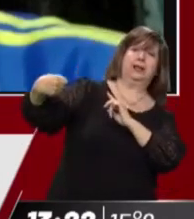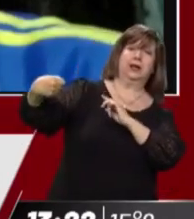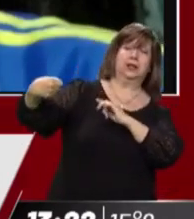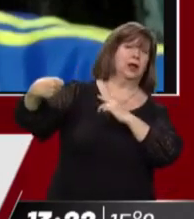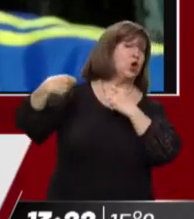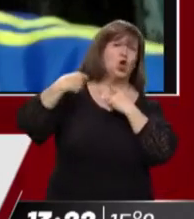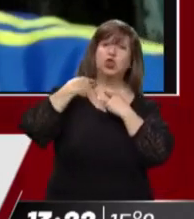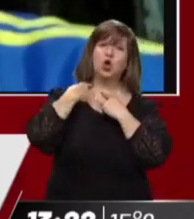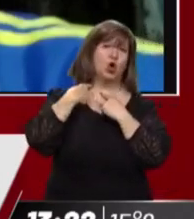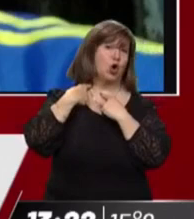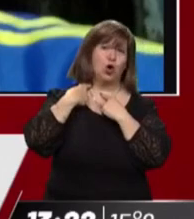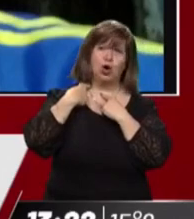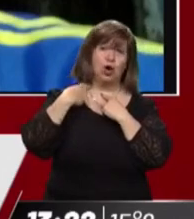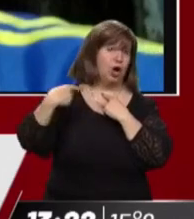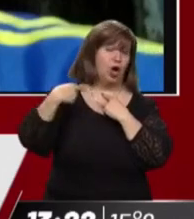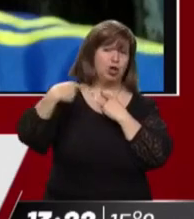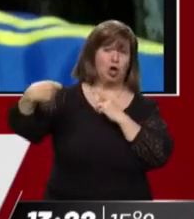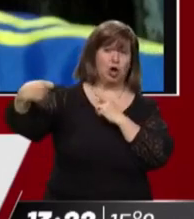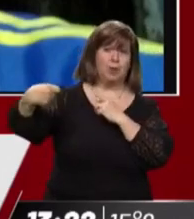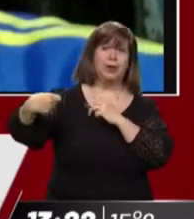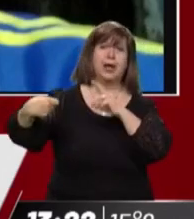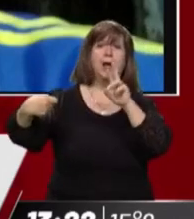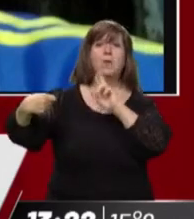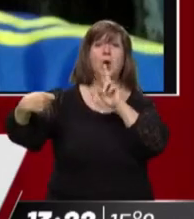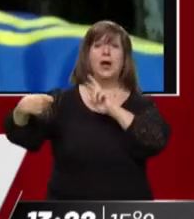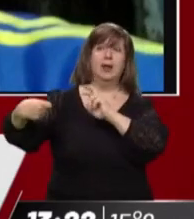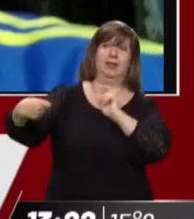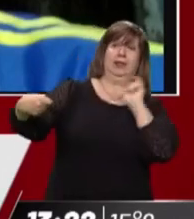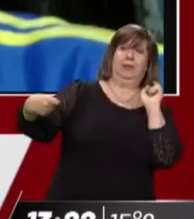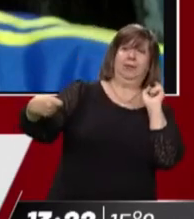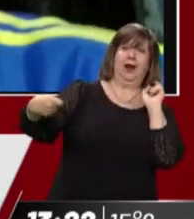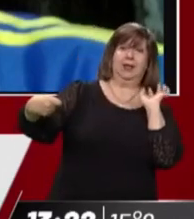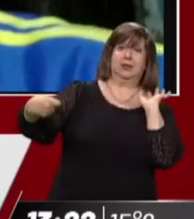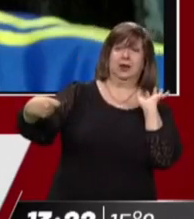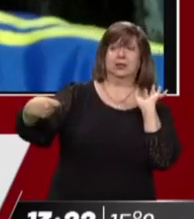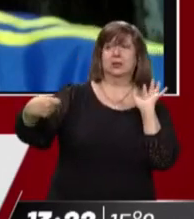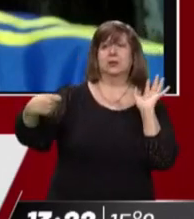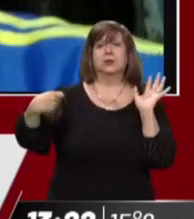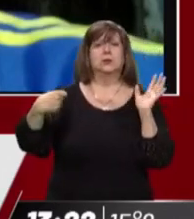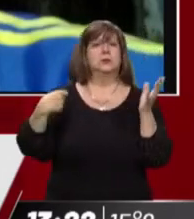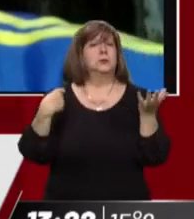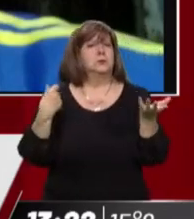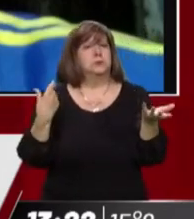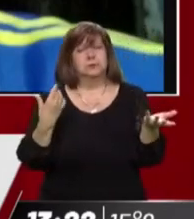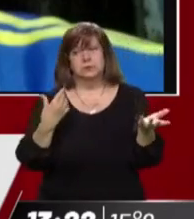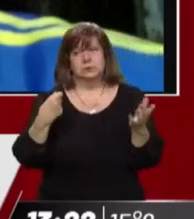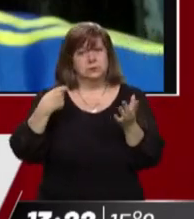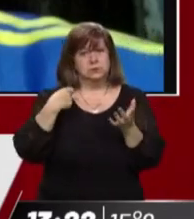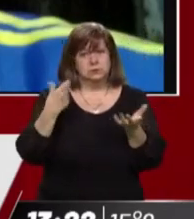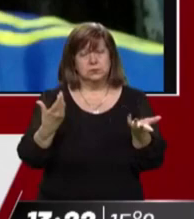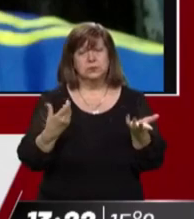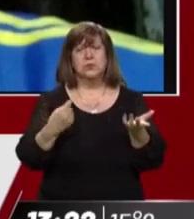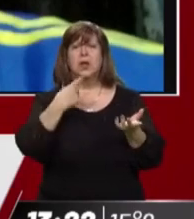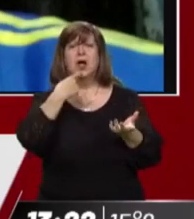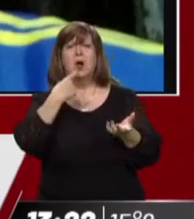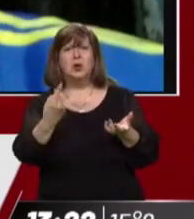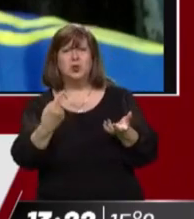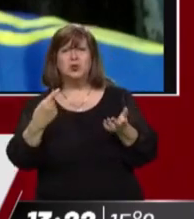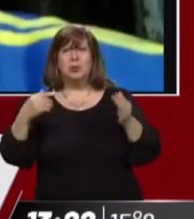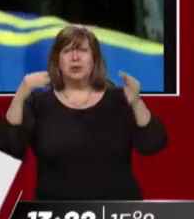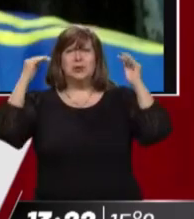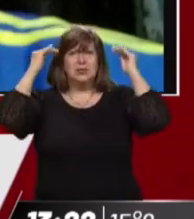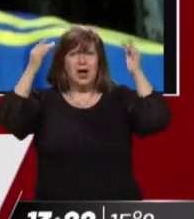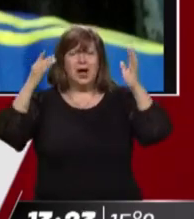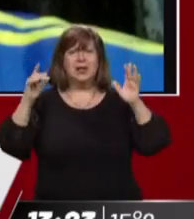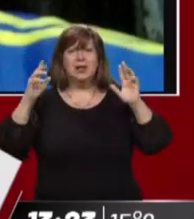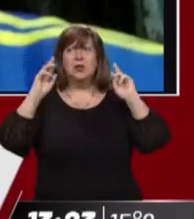hacerse para atrás Cuánto quedó de la fiscal el arma bueno eso de ese detalle no lo conozco metales esta sala de